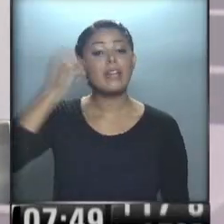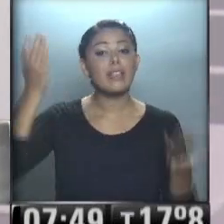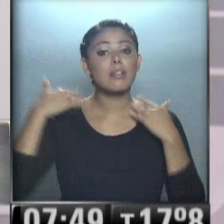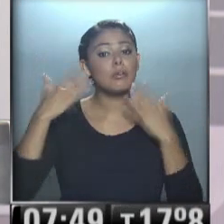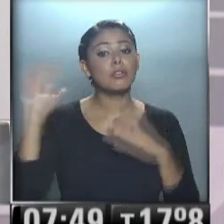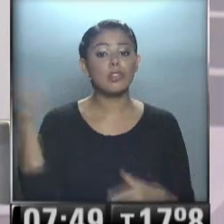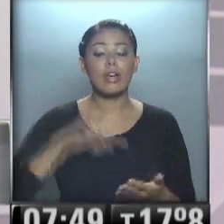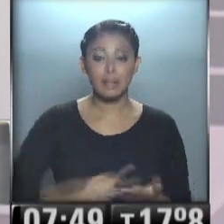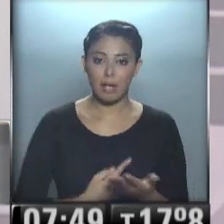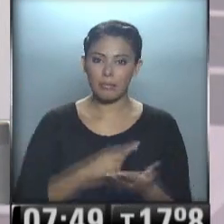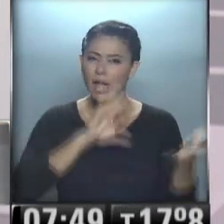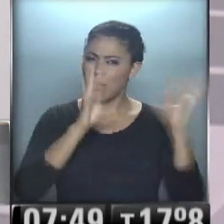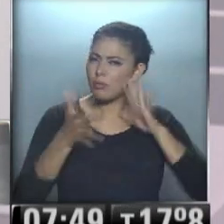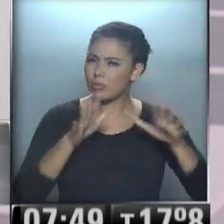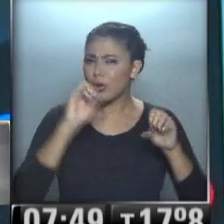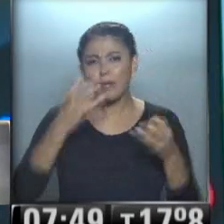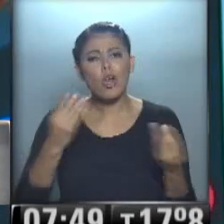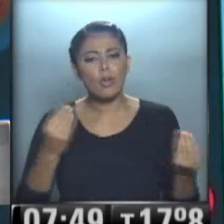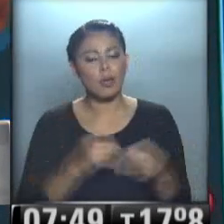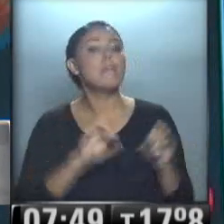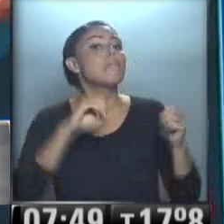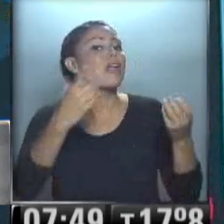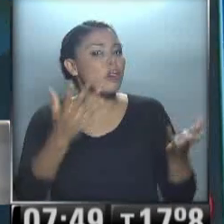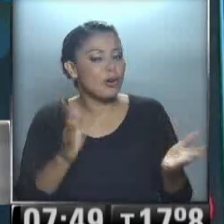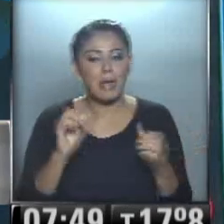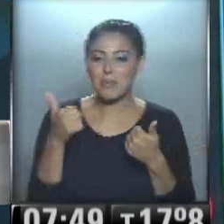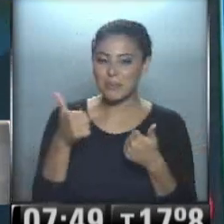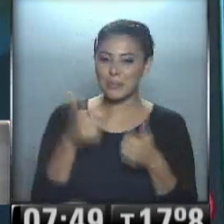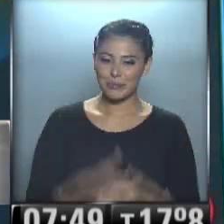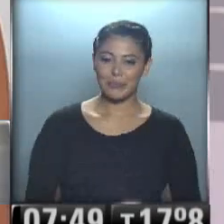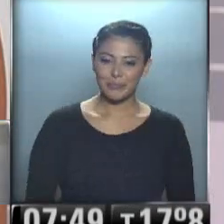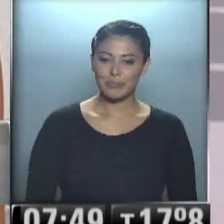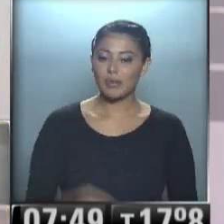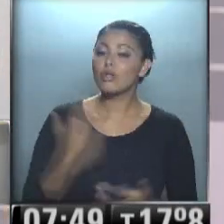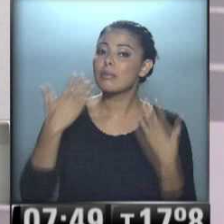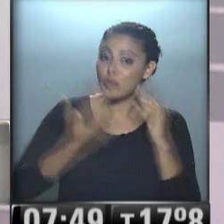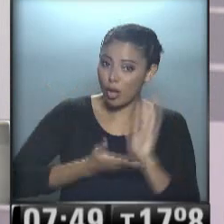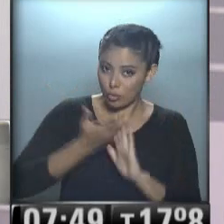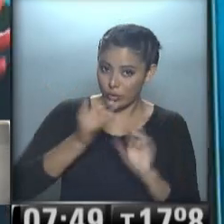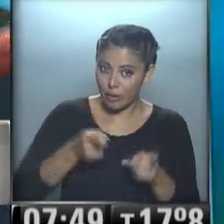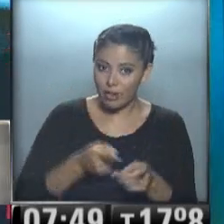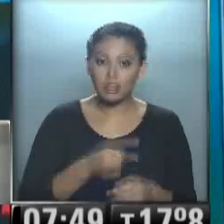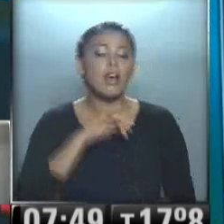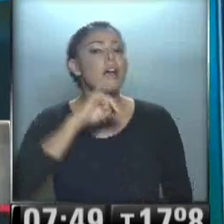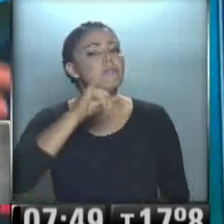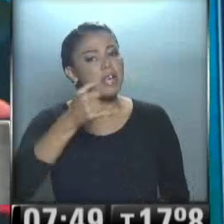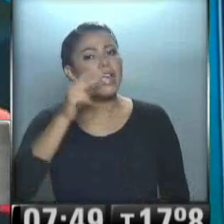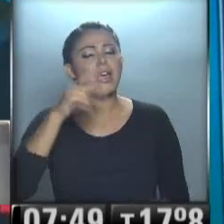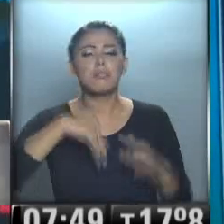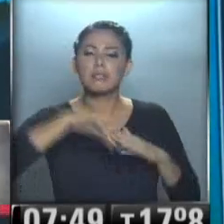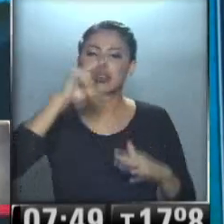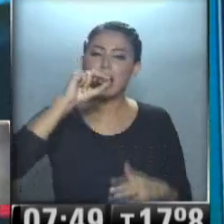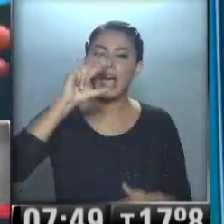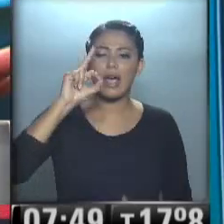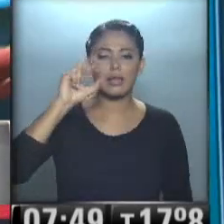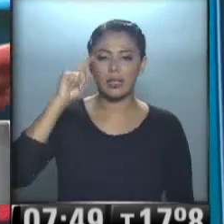temperatura en la ciudad. ¿Tiempo inestable, Nadia, o mejora? ¡Mejora! Ah, buenísimo. ¿Va aumentando la temperatura también? Sí, 30, 31,